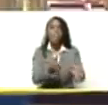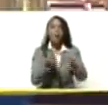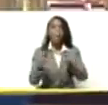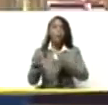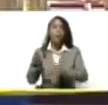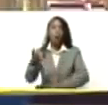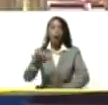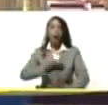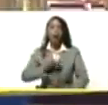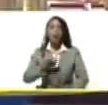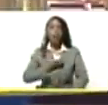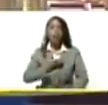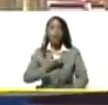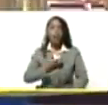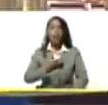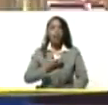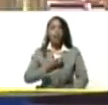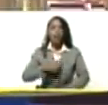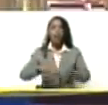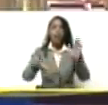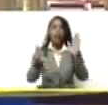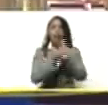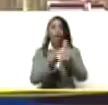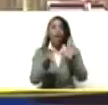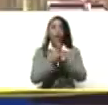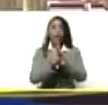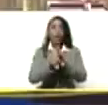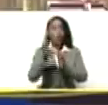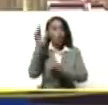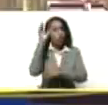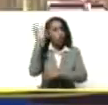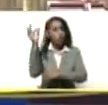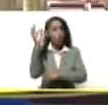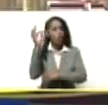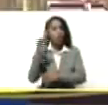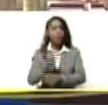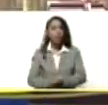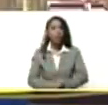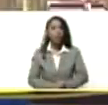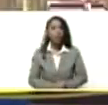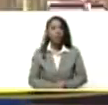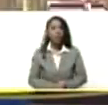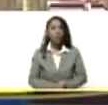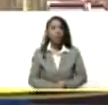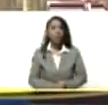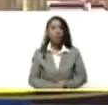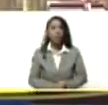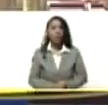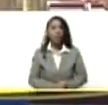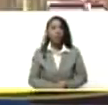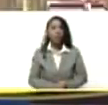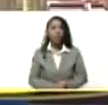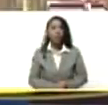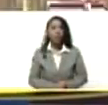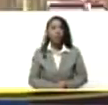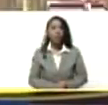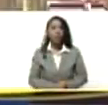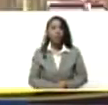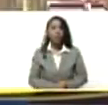fue la inflación más baja desde el año 2015 la inflación del pasado diciembre esto nos hace